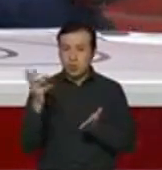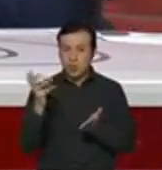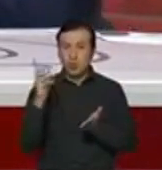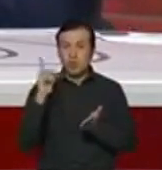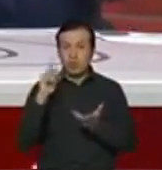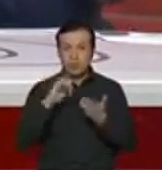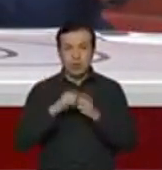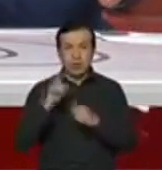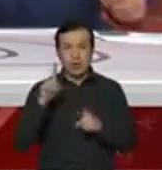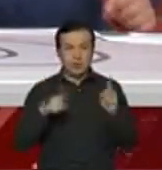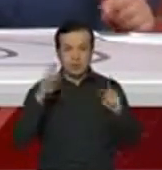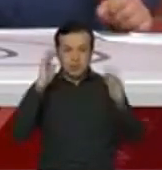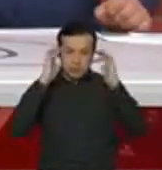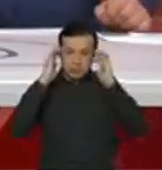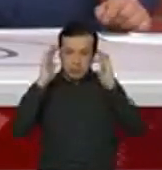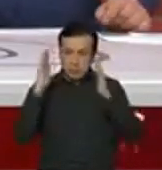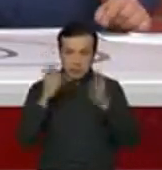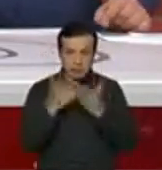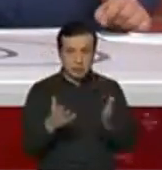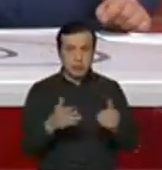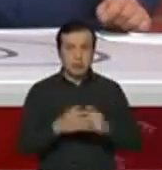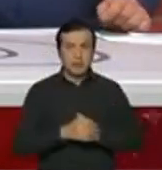otro tema que genera mucha atención en este momento.